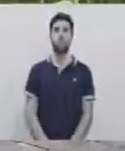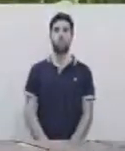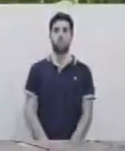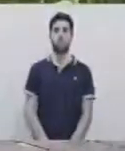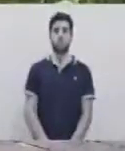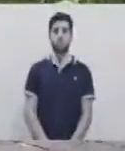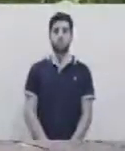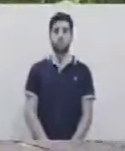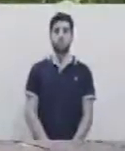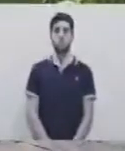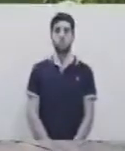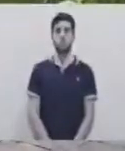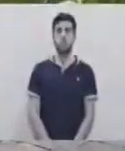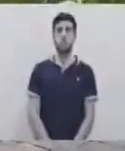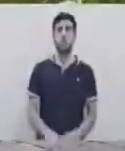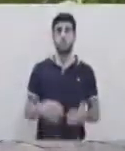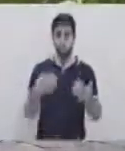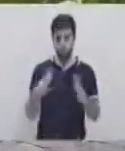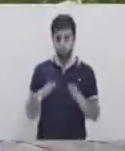El color toca verde.